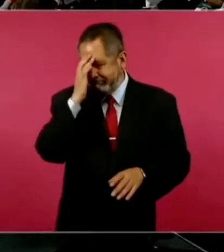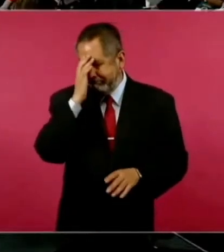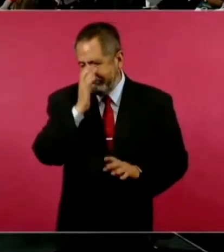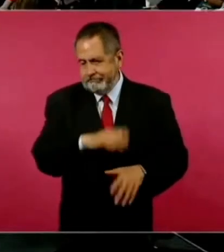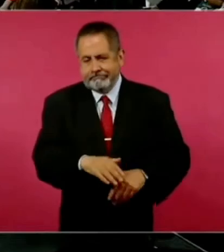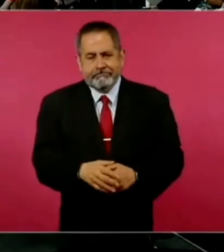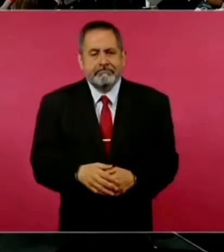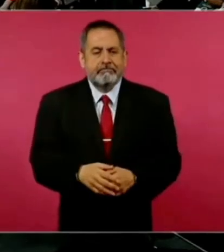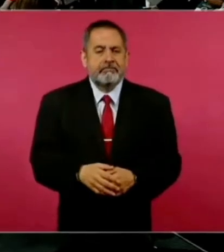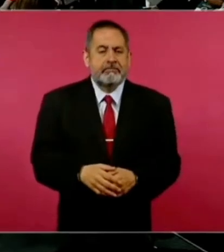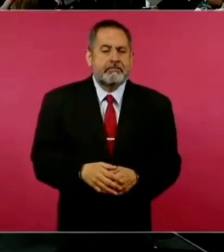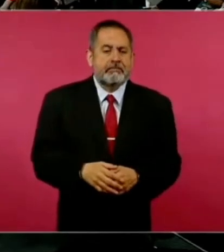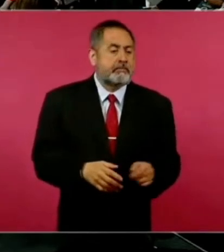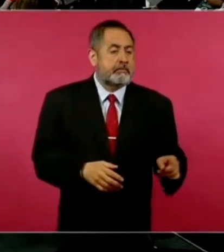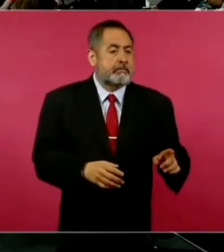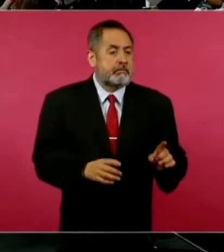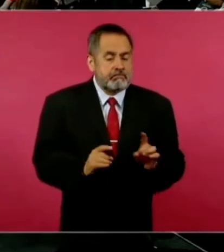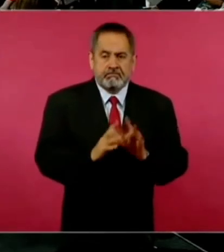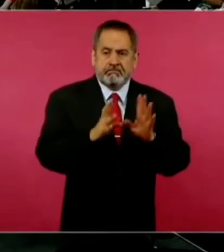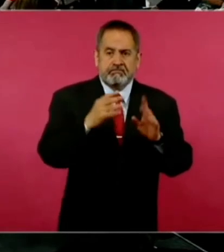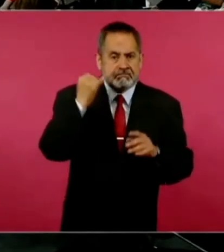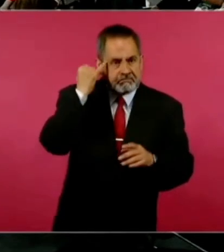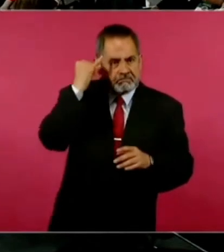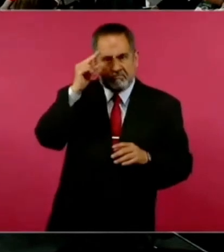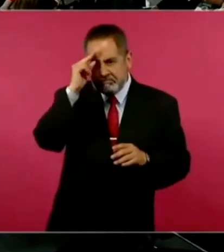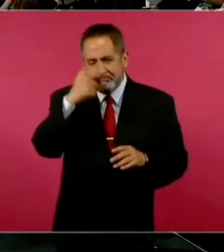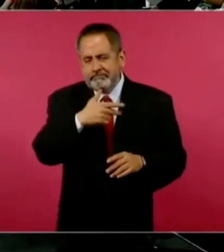Porque no es espontáneo.